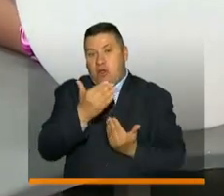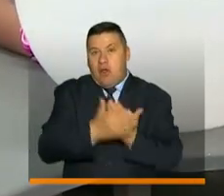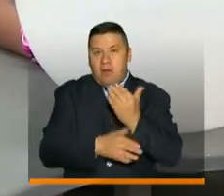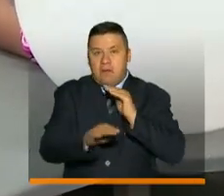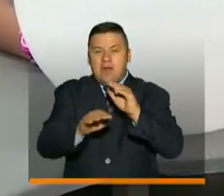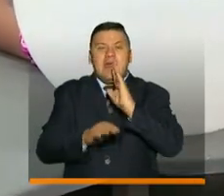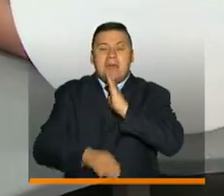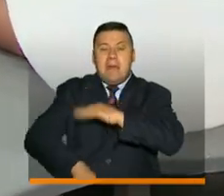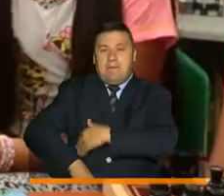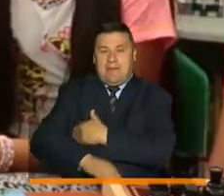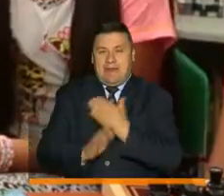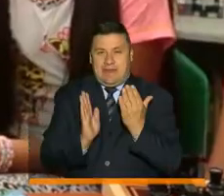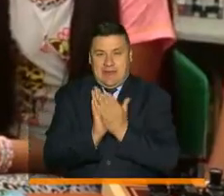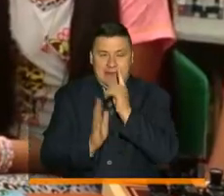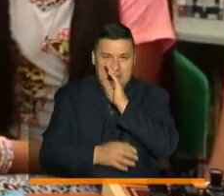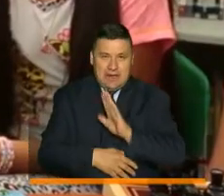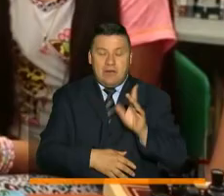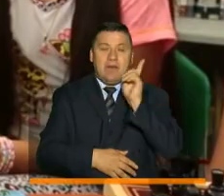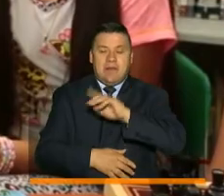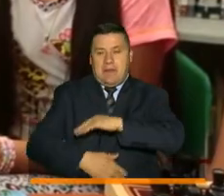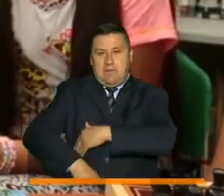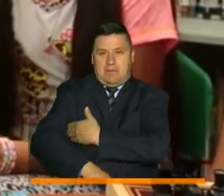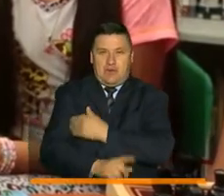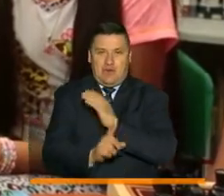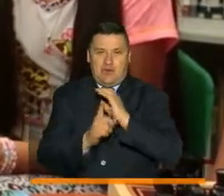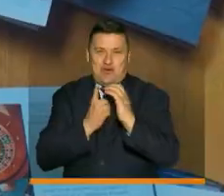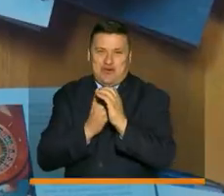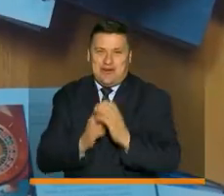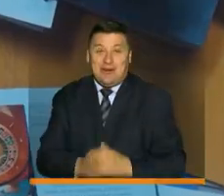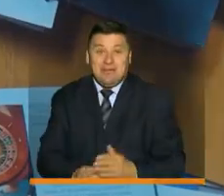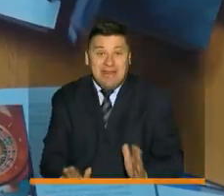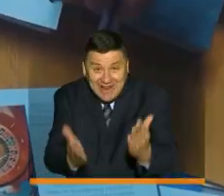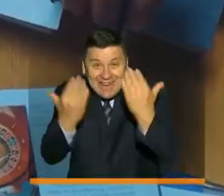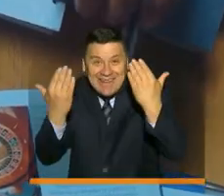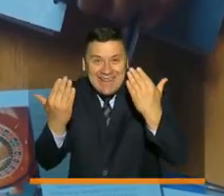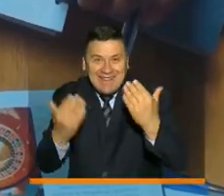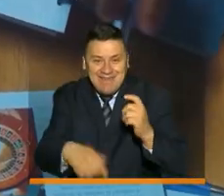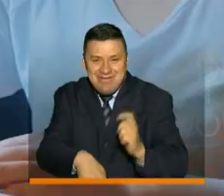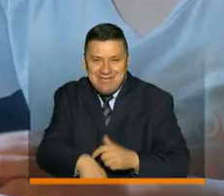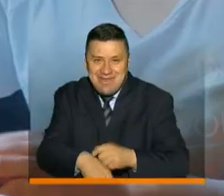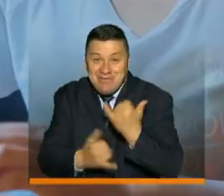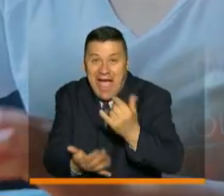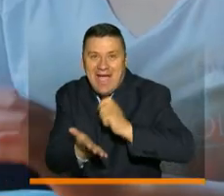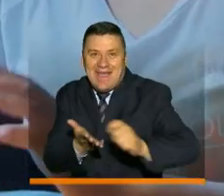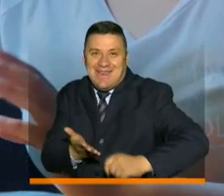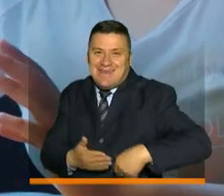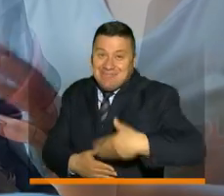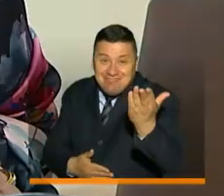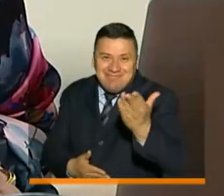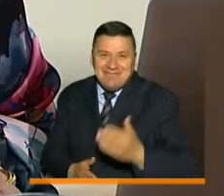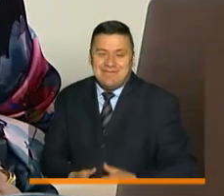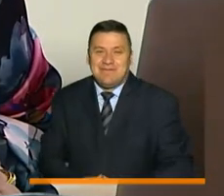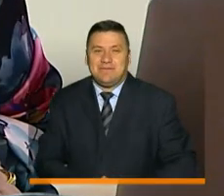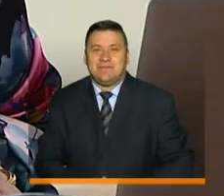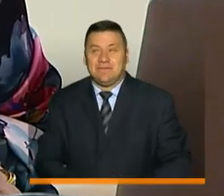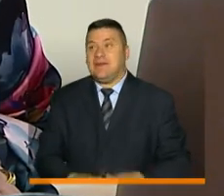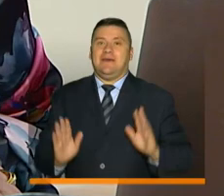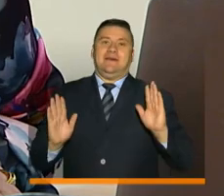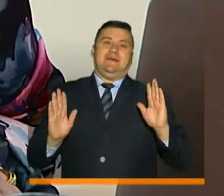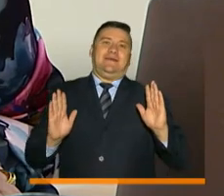Convocan Ministerio de Educación Nacional y el Ministerio de Cultura. ¡Anímate! Es tiempo de escribir.